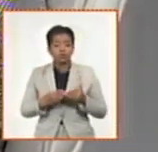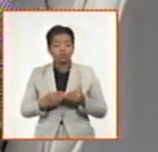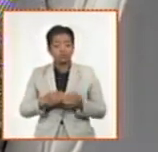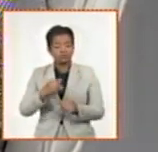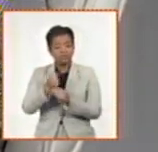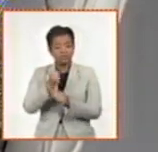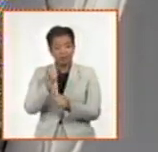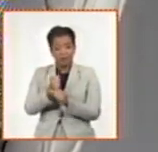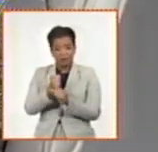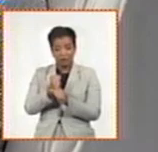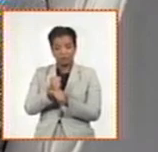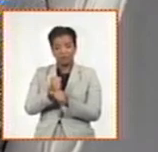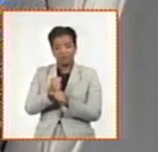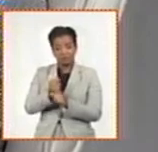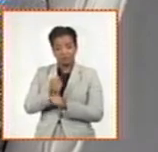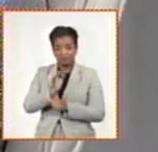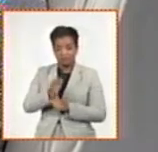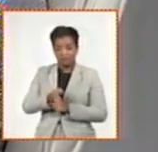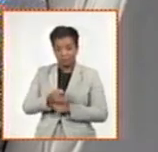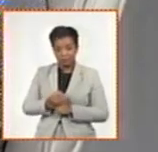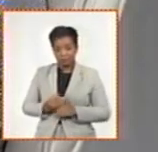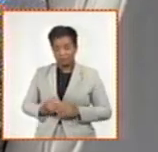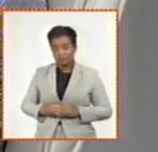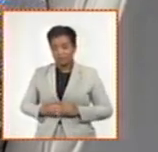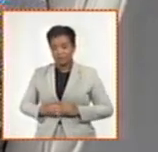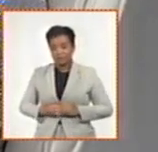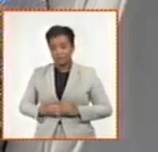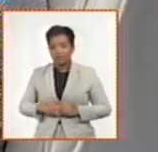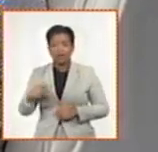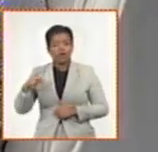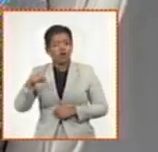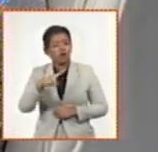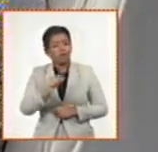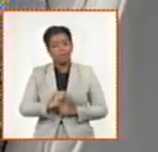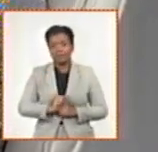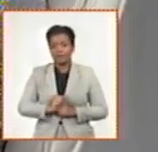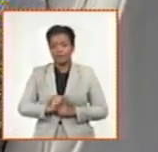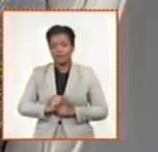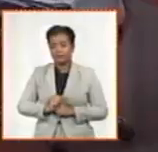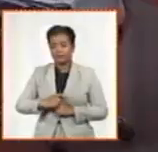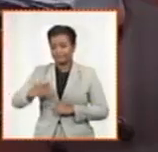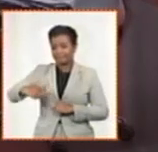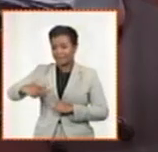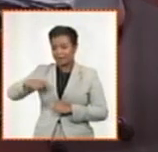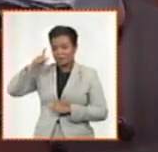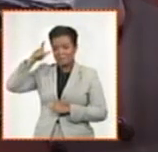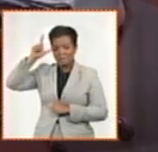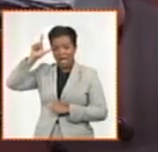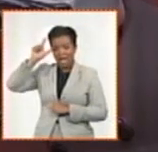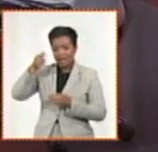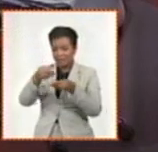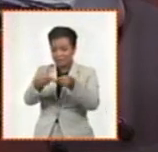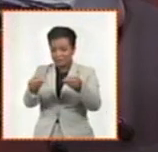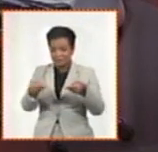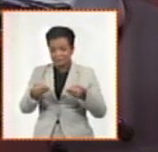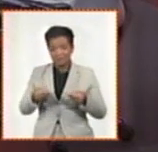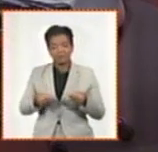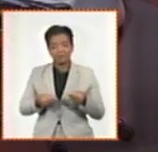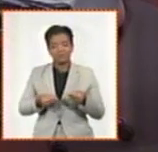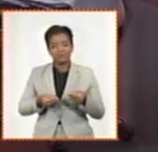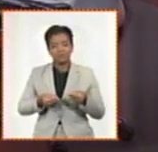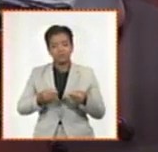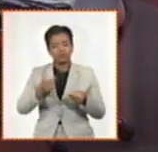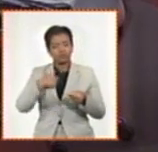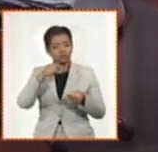agroecología. Es decir, que todos aplican los medios biológicos, no solamente el humo lombriz, los microorganismos, sino también los enfermos biológicos. Me sorprendió que usted hablaba de que la tierra